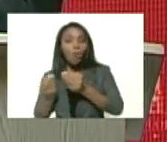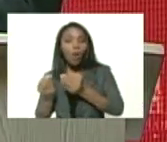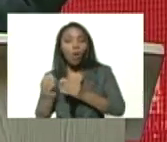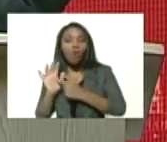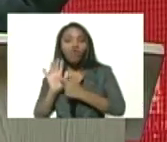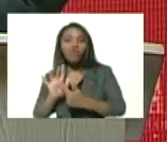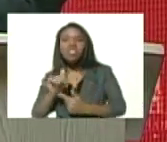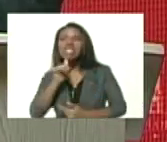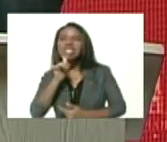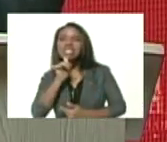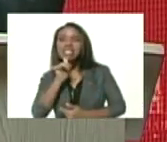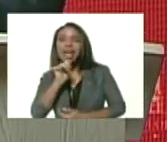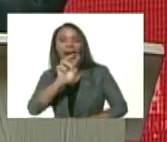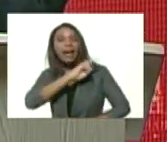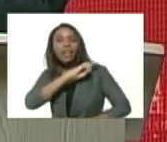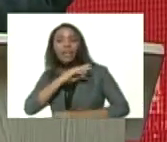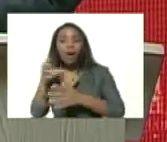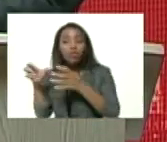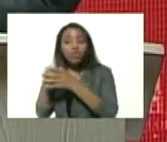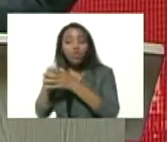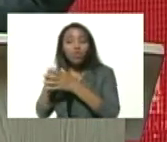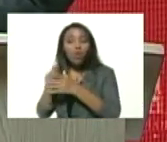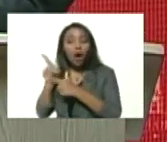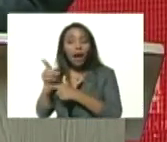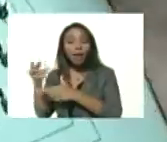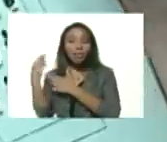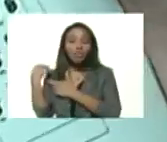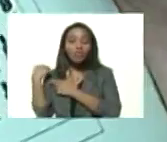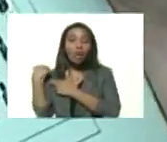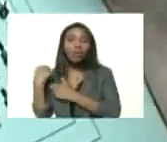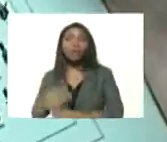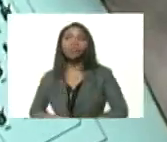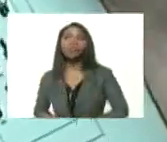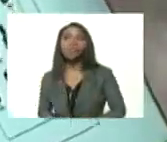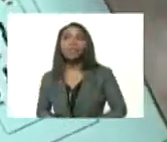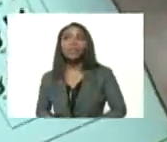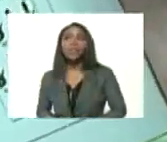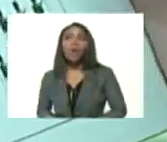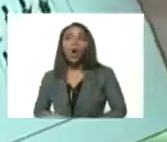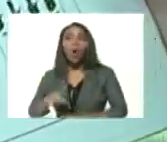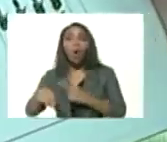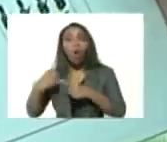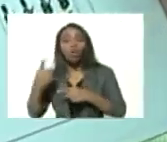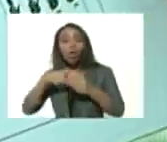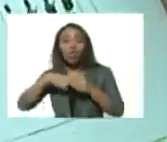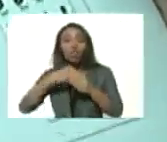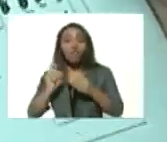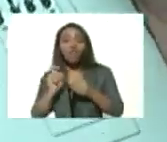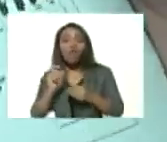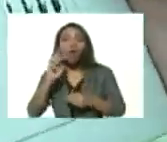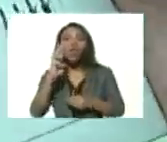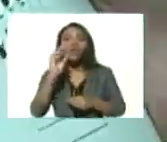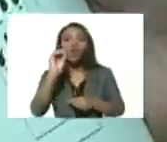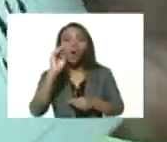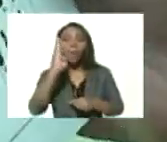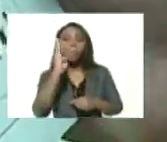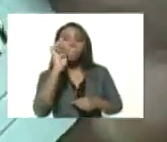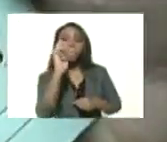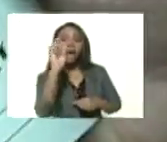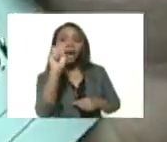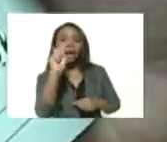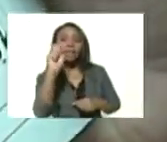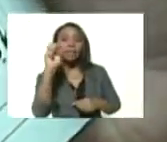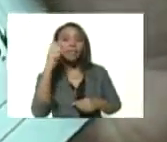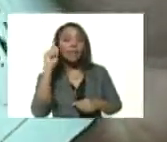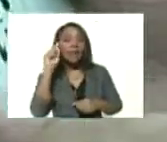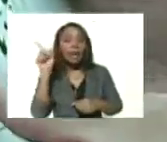era el jefe de ese grupo donde él se entrenó, el grupo número 3, era otro desertor llamado Robert Colín Ibarra, alias